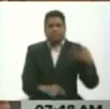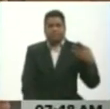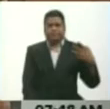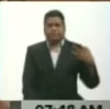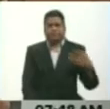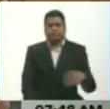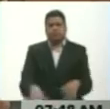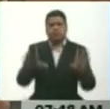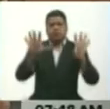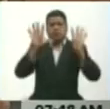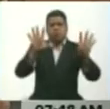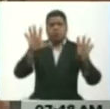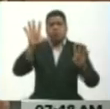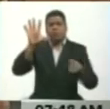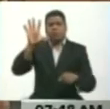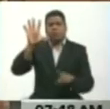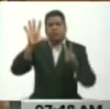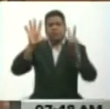97%.